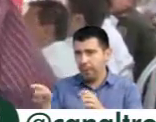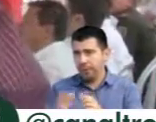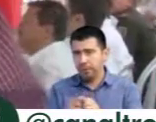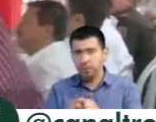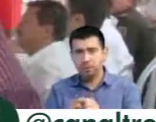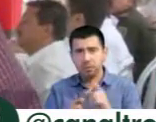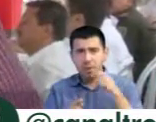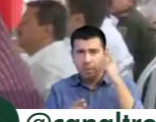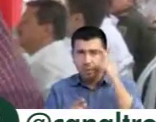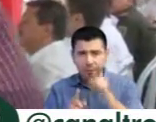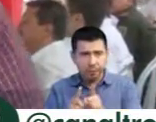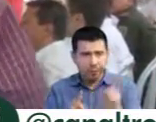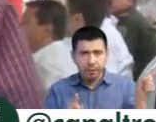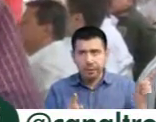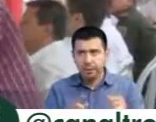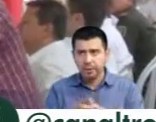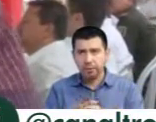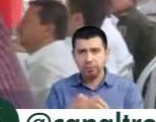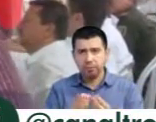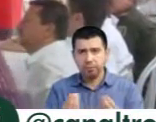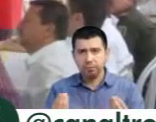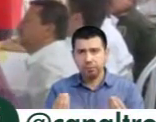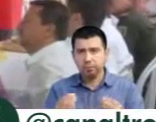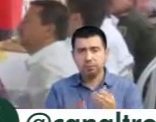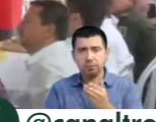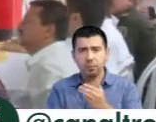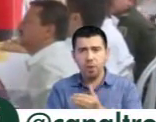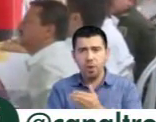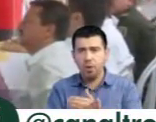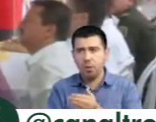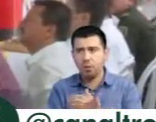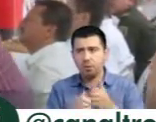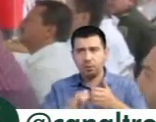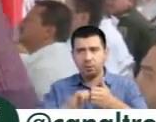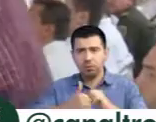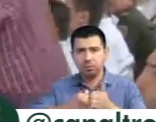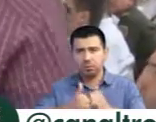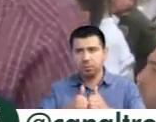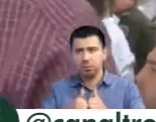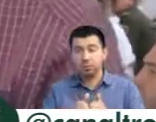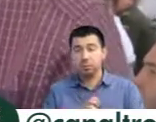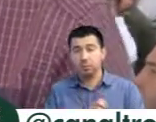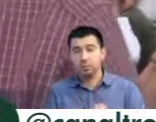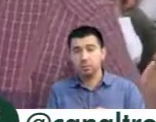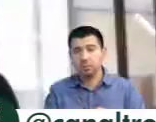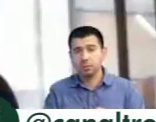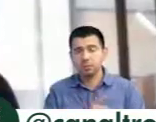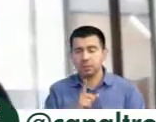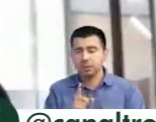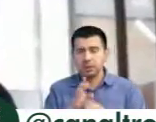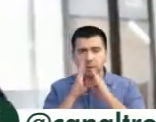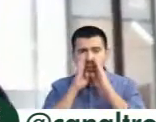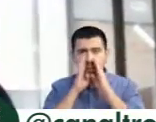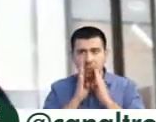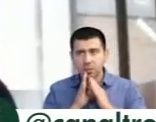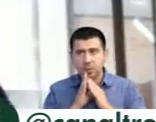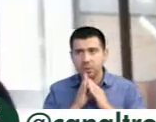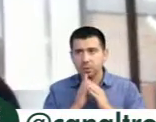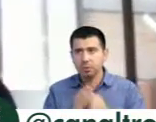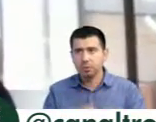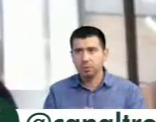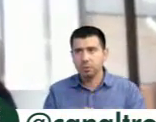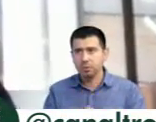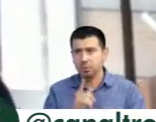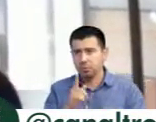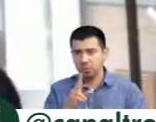lado, van a seguir ocurriendo incidentes como los que estamos lamentando y eso es muy triste. Me opondré a que